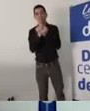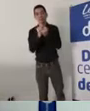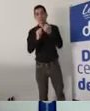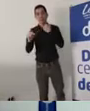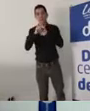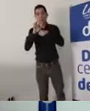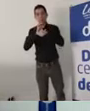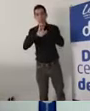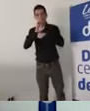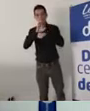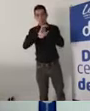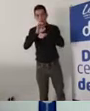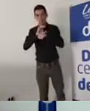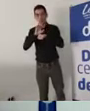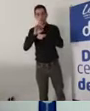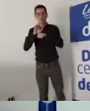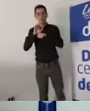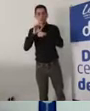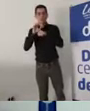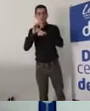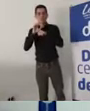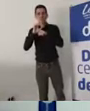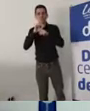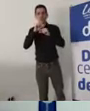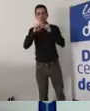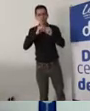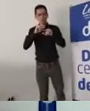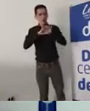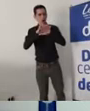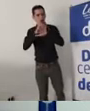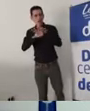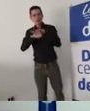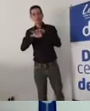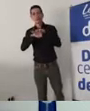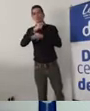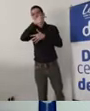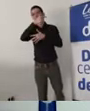tradujo en los 17 Objetivos de Desarrollo Sostenible que conocemos. Siguiente.